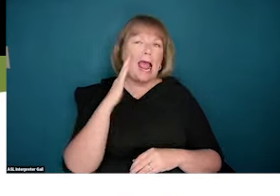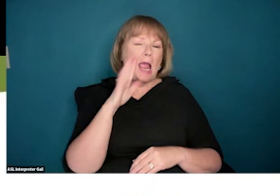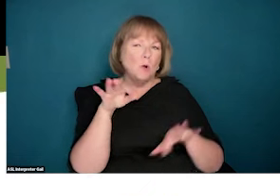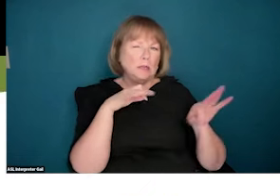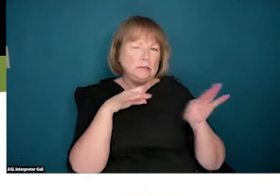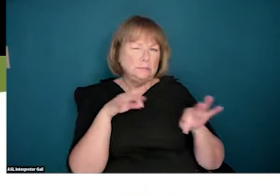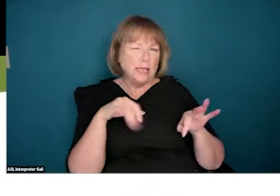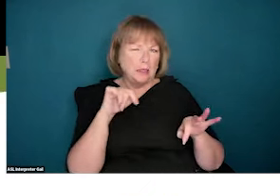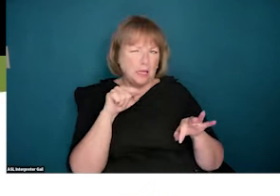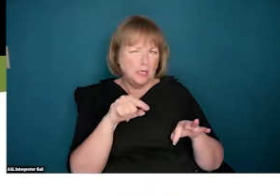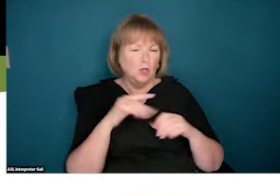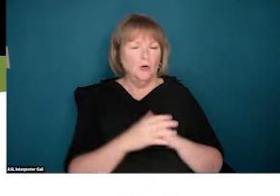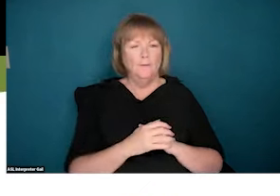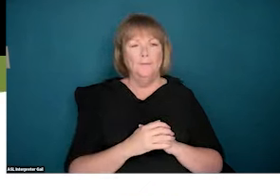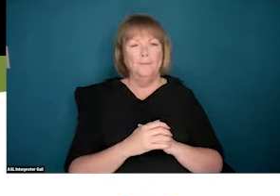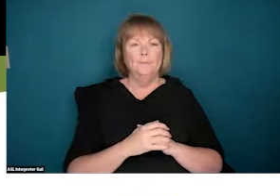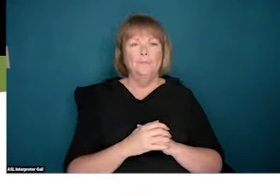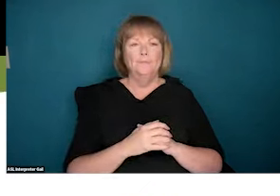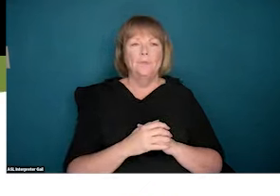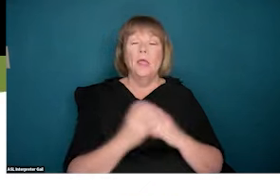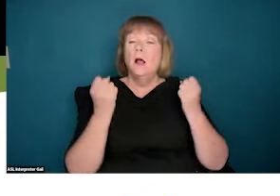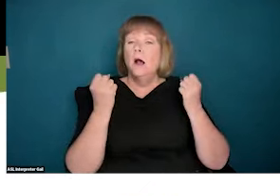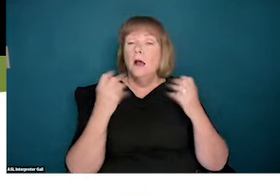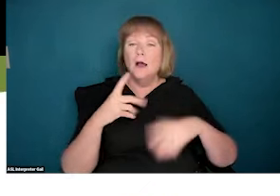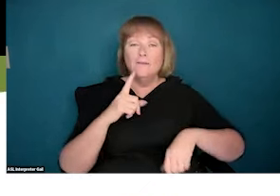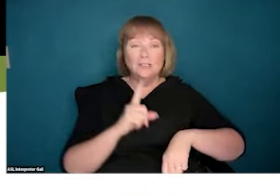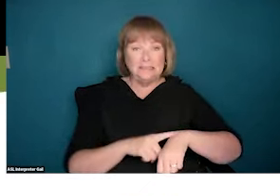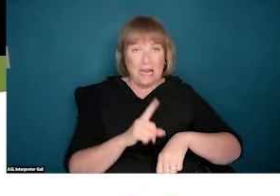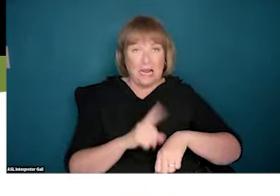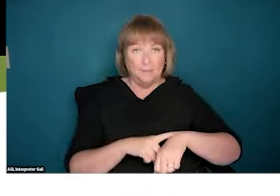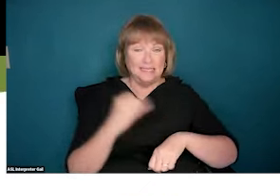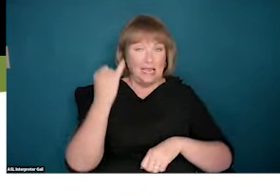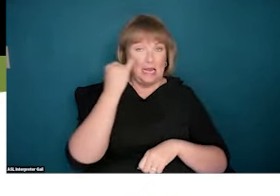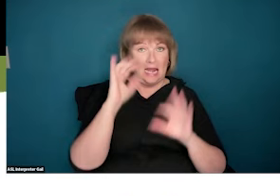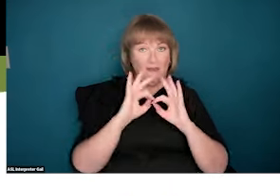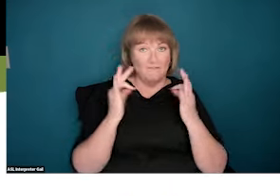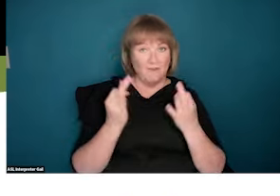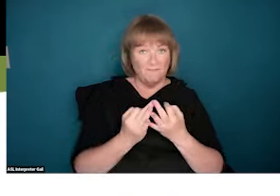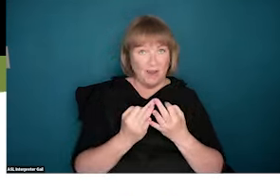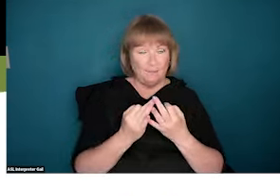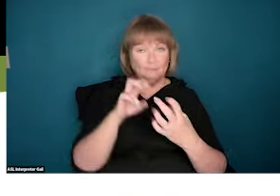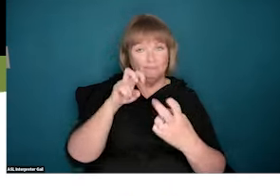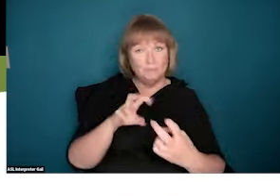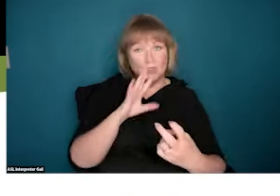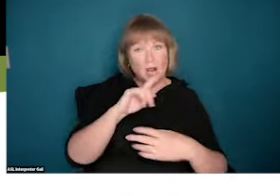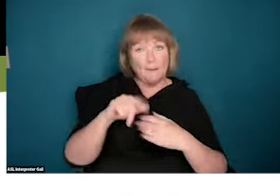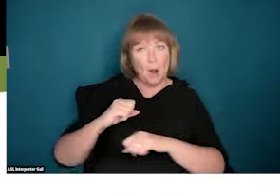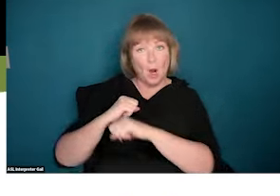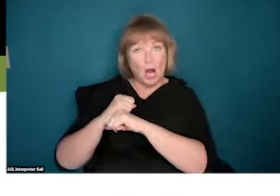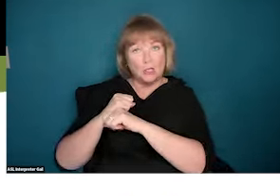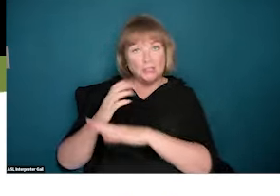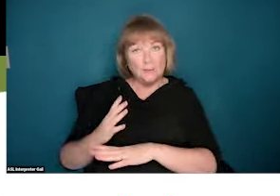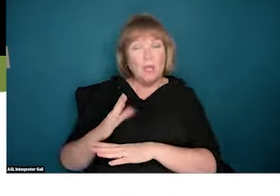enfrentarme al grupo de IEP en la escuela de mi hijo. Falso. Entonces, muchas veces cuando las